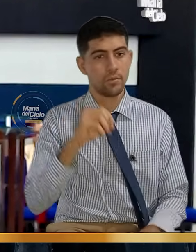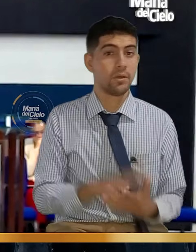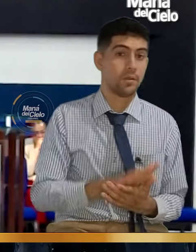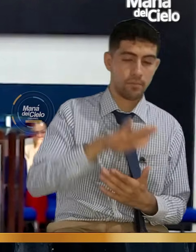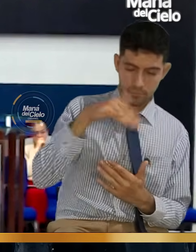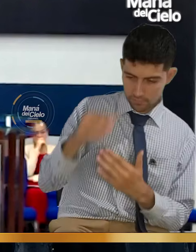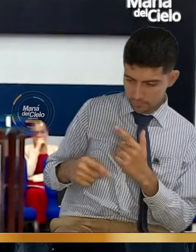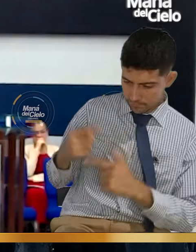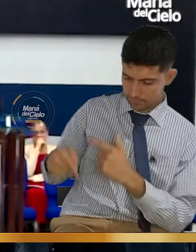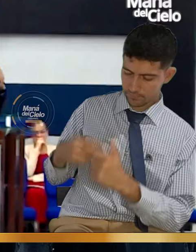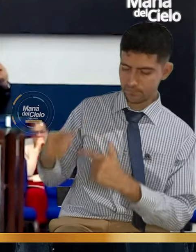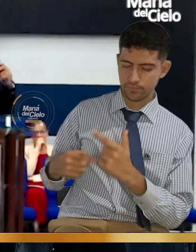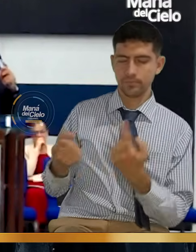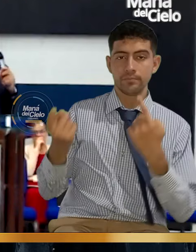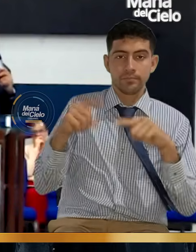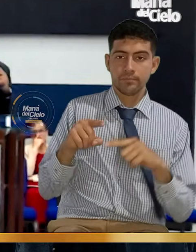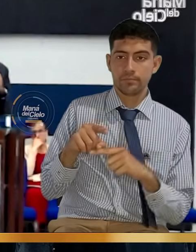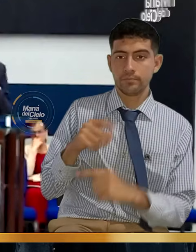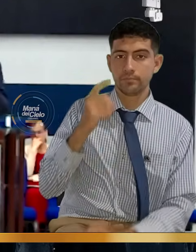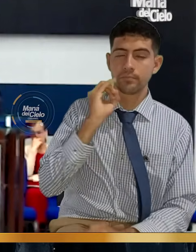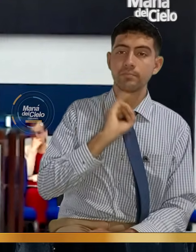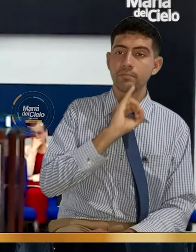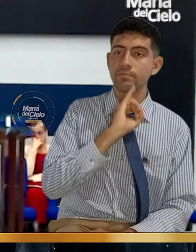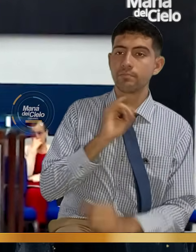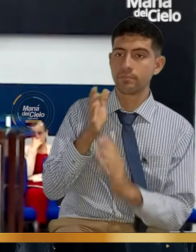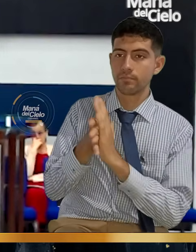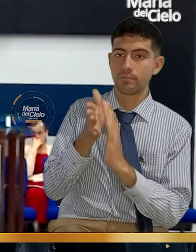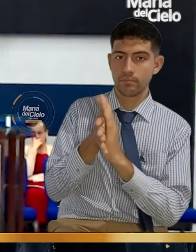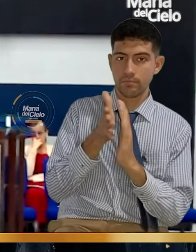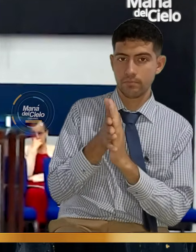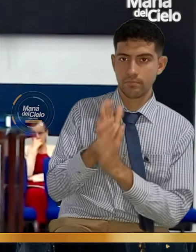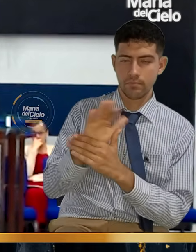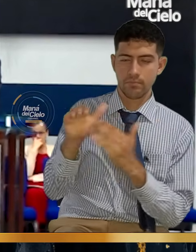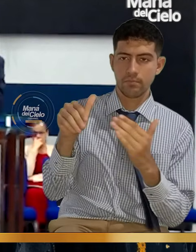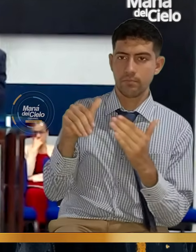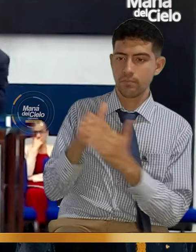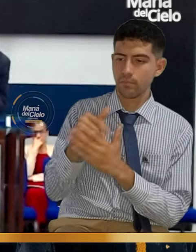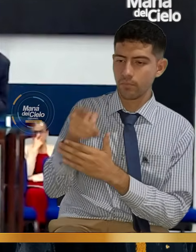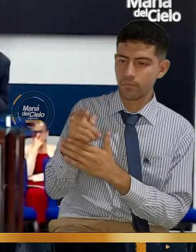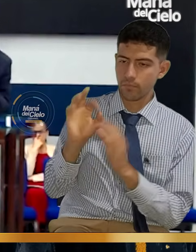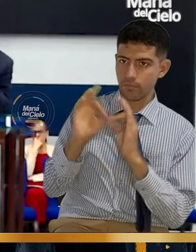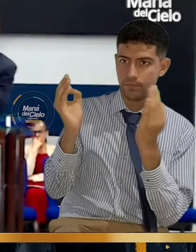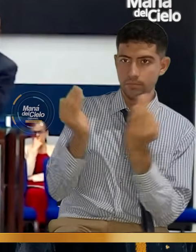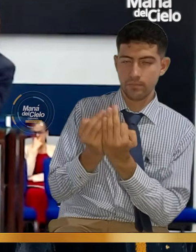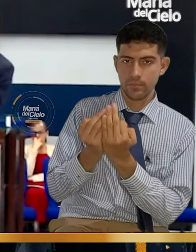sus hijos quién había bendecido a su padre Isaac y quién era su Dios, que lo cambió de Jacob a